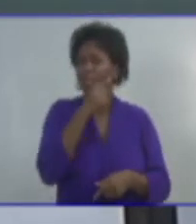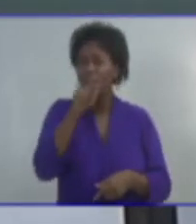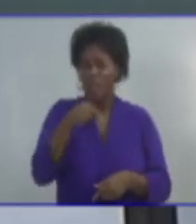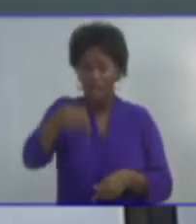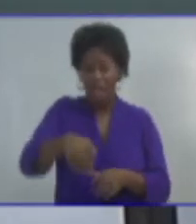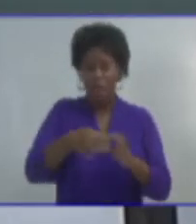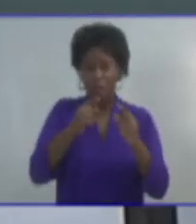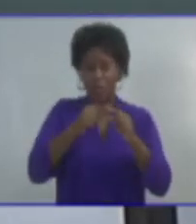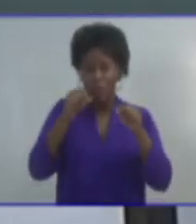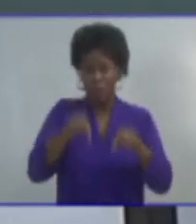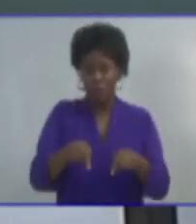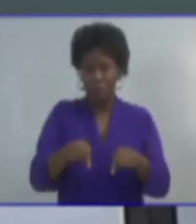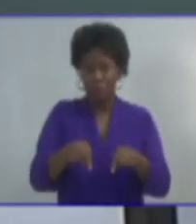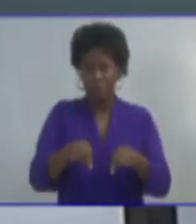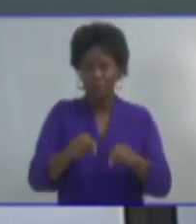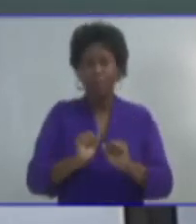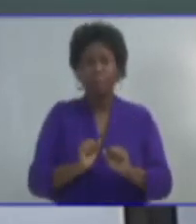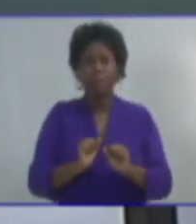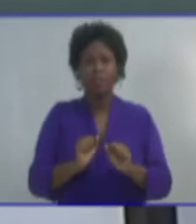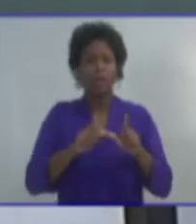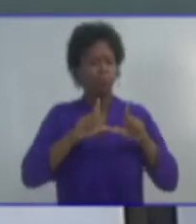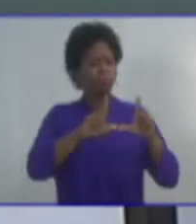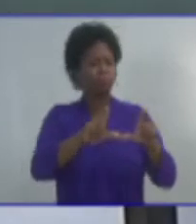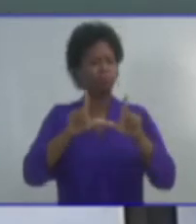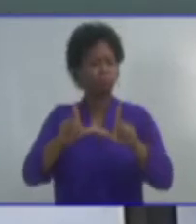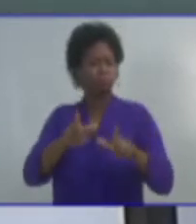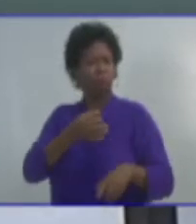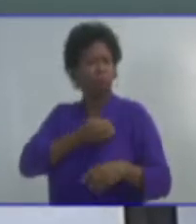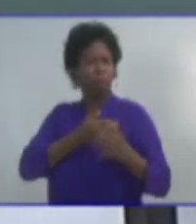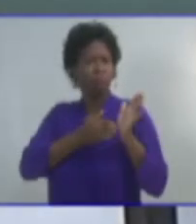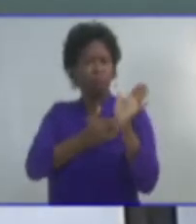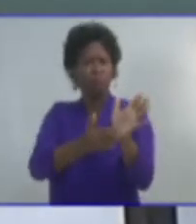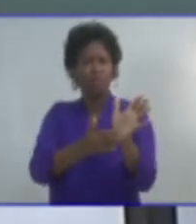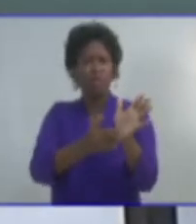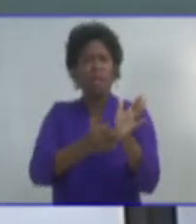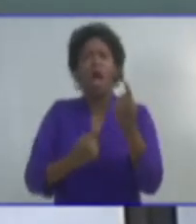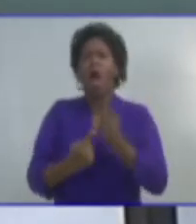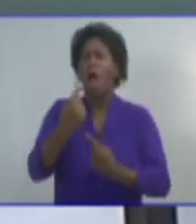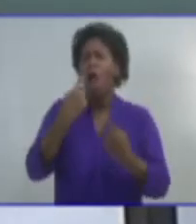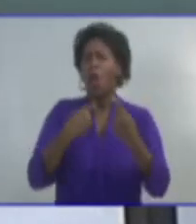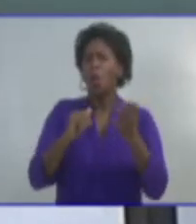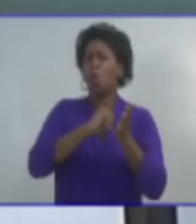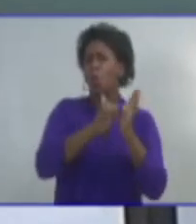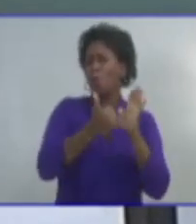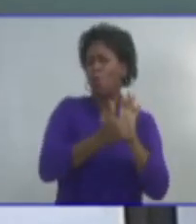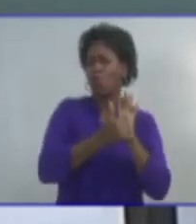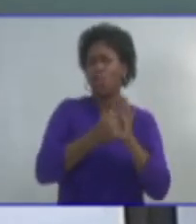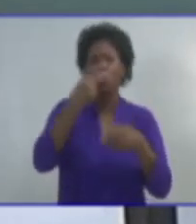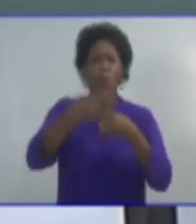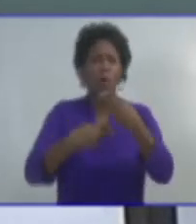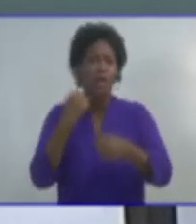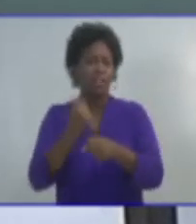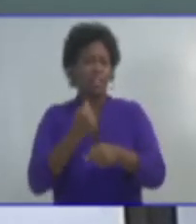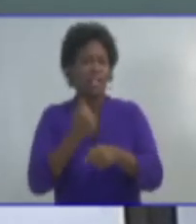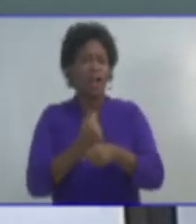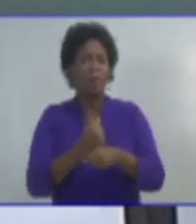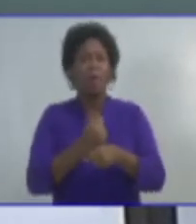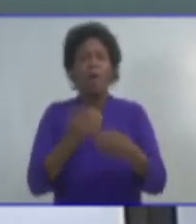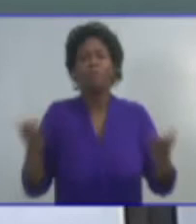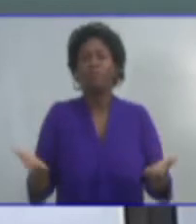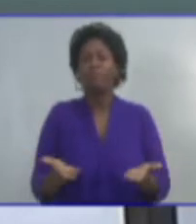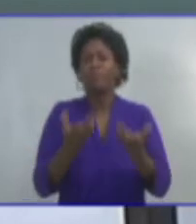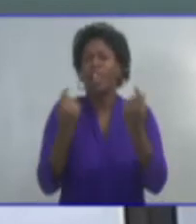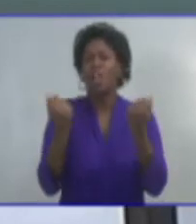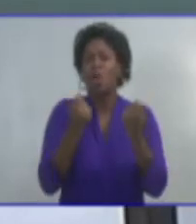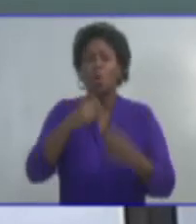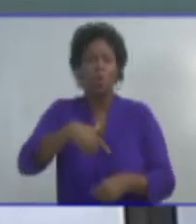nuestra provincia de Guantánamo nominó a reconocidas personalidades y proyectos que con su quehacer contribuyen al desarrollo